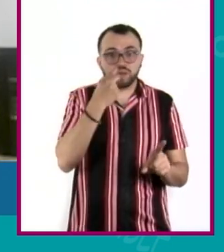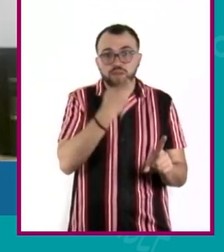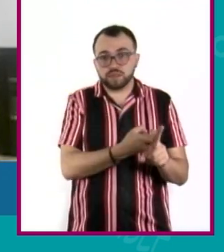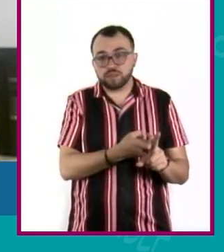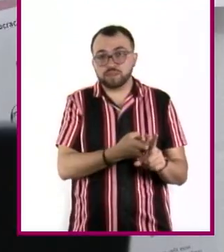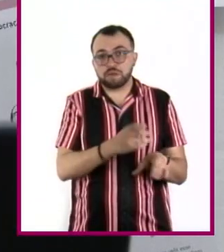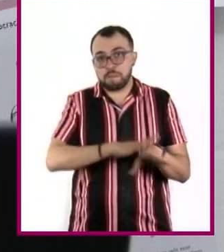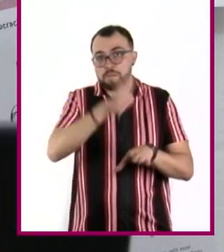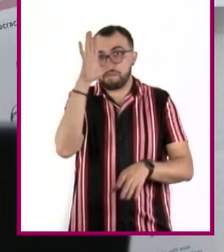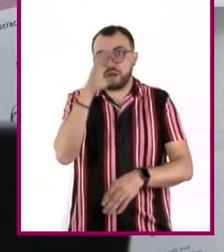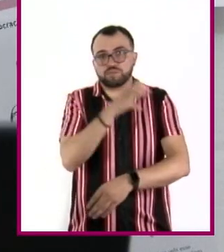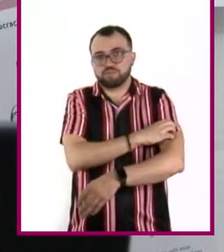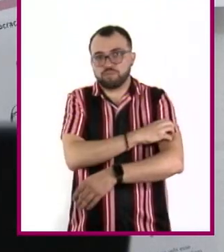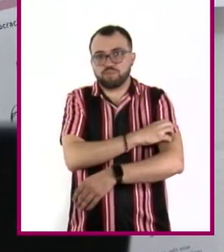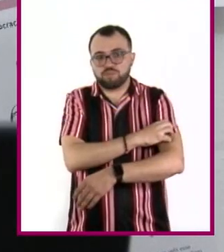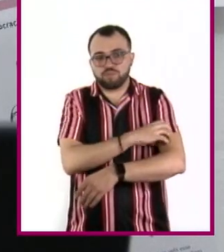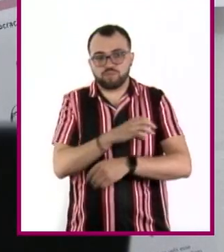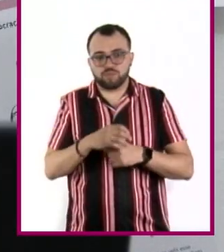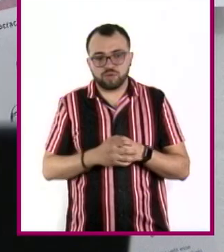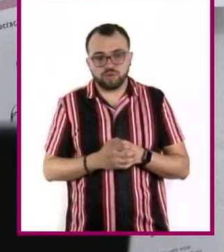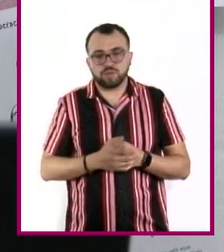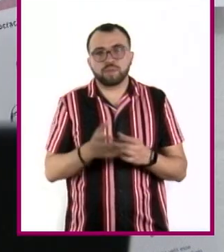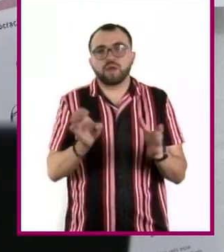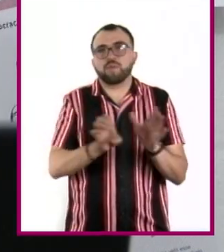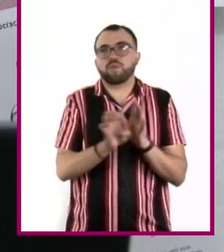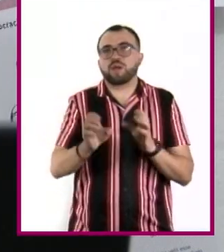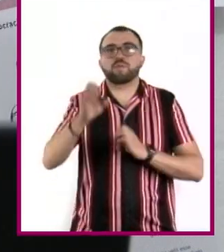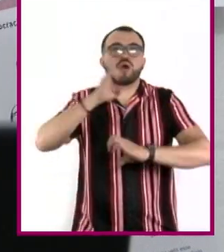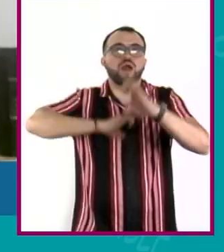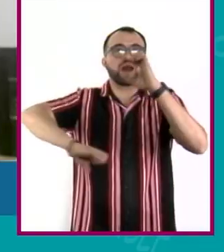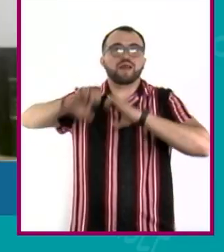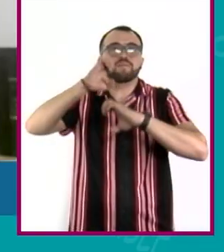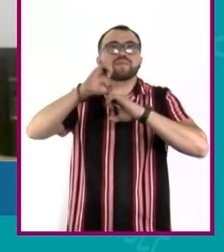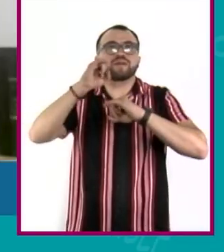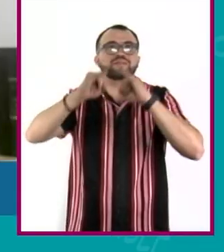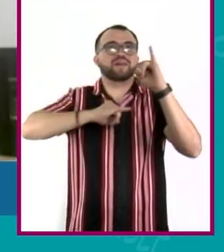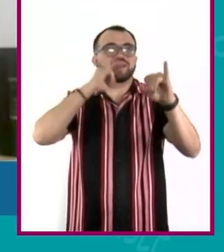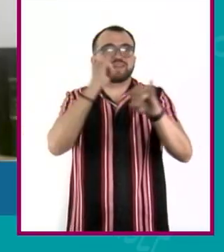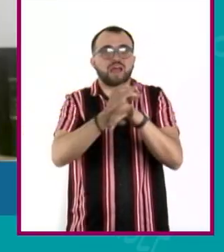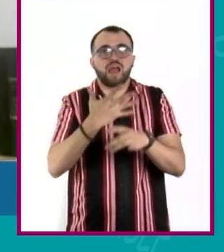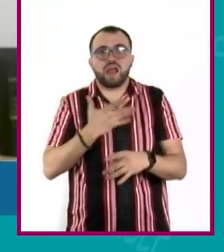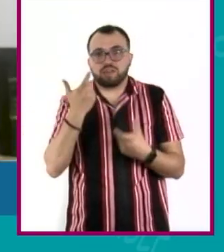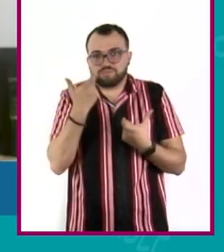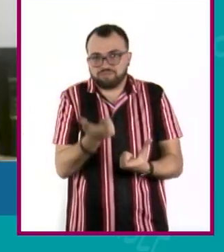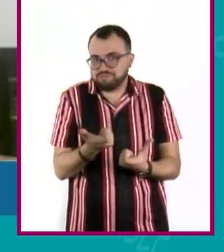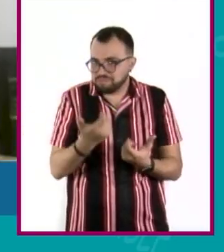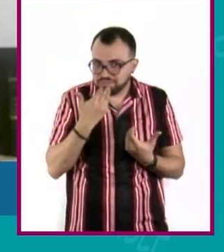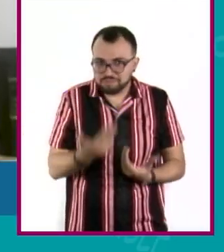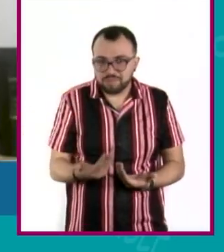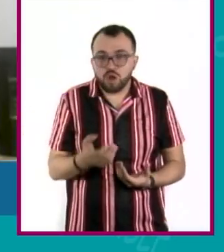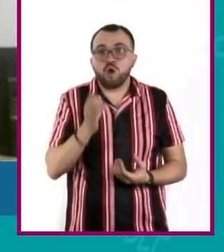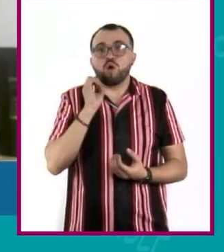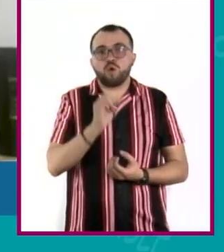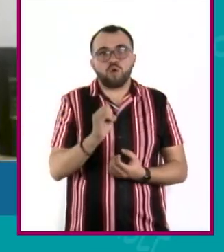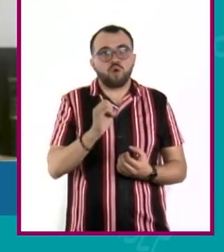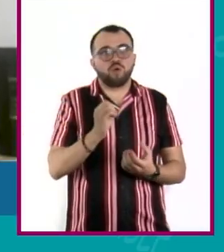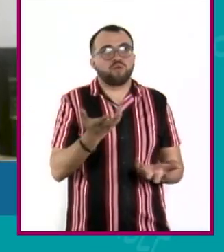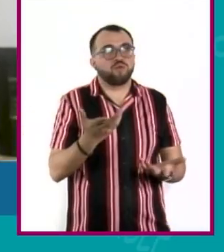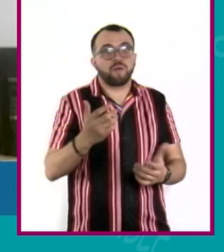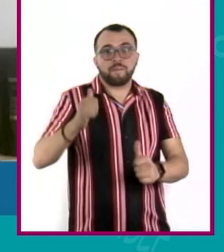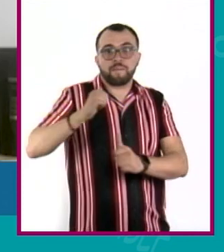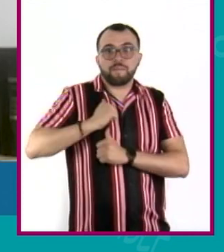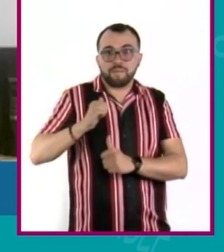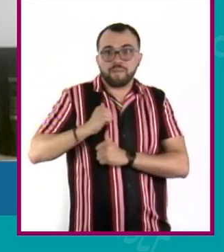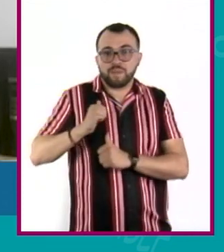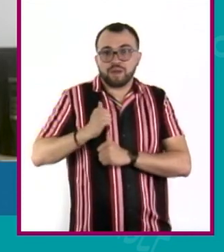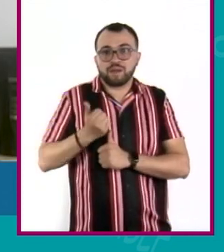incluso más poder que un estado-nación. Por ejemplo, una empresa transnacional poderosa económicamente o una corporación militar